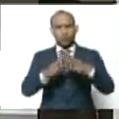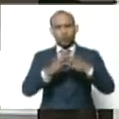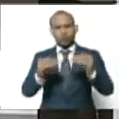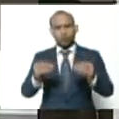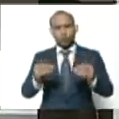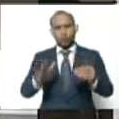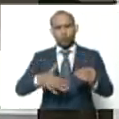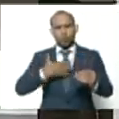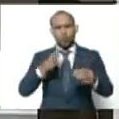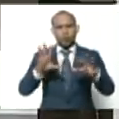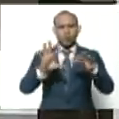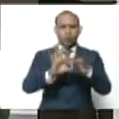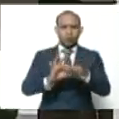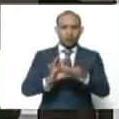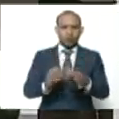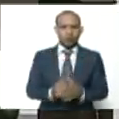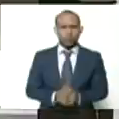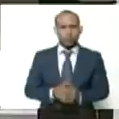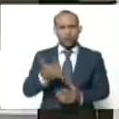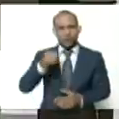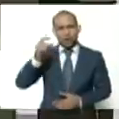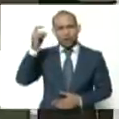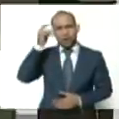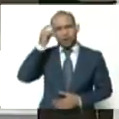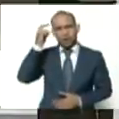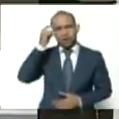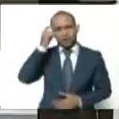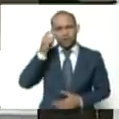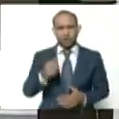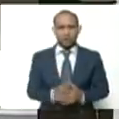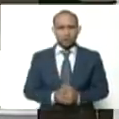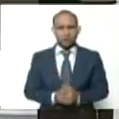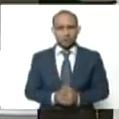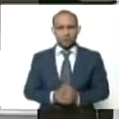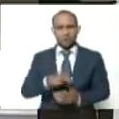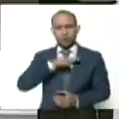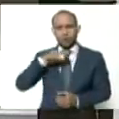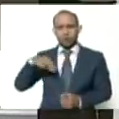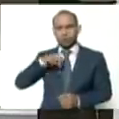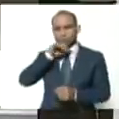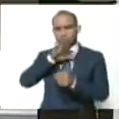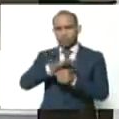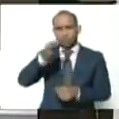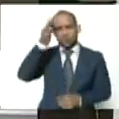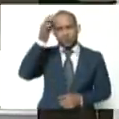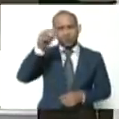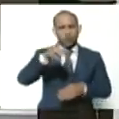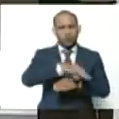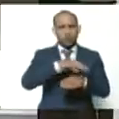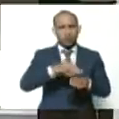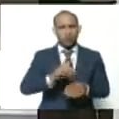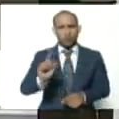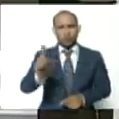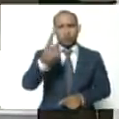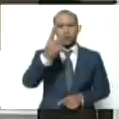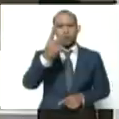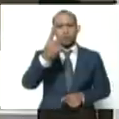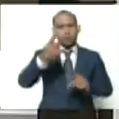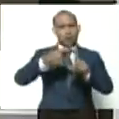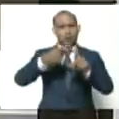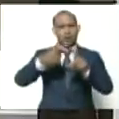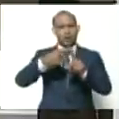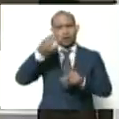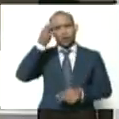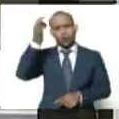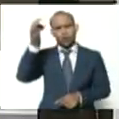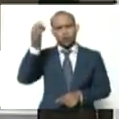ser unido. Y tenemos la fecha, vamos a cumplirla. Consejo de Ministros, primer Consejo de Ministros